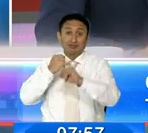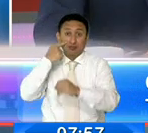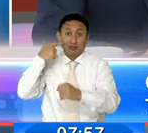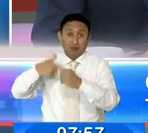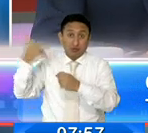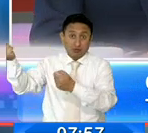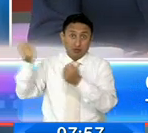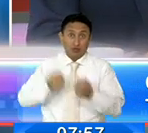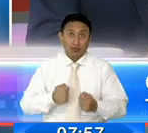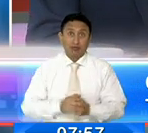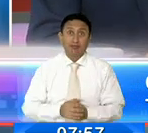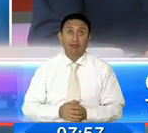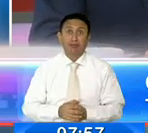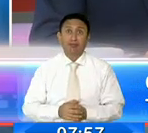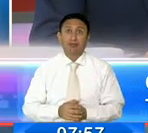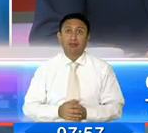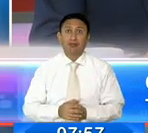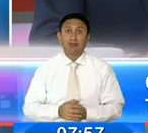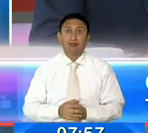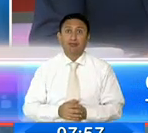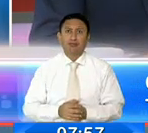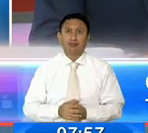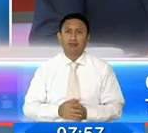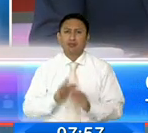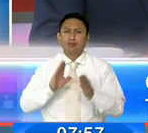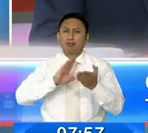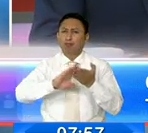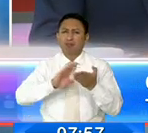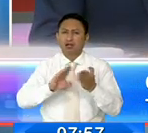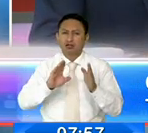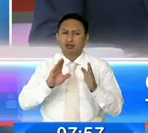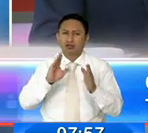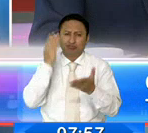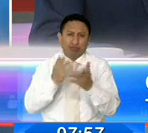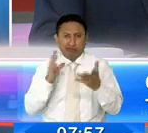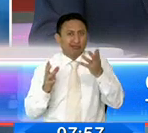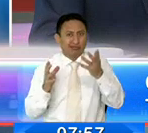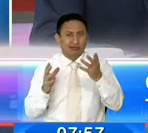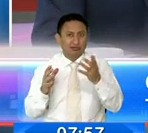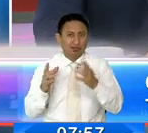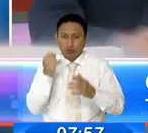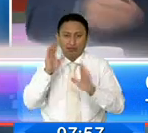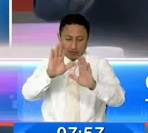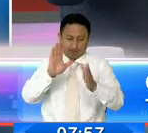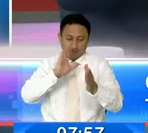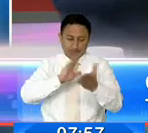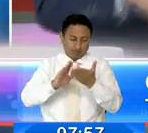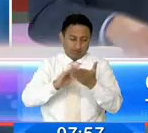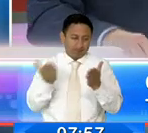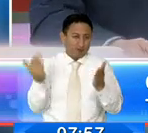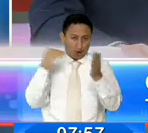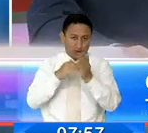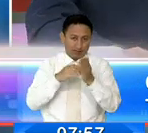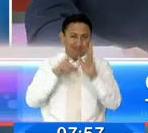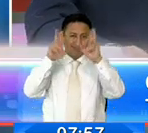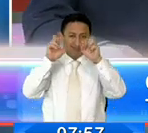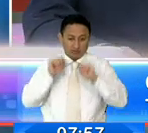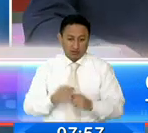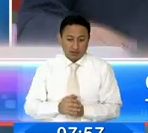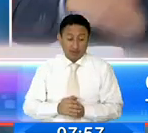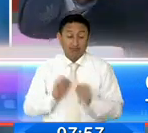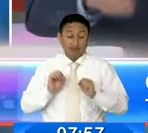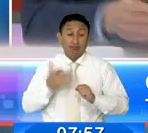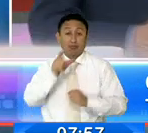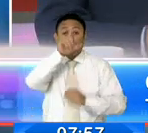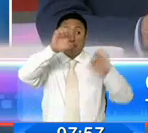Discúlpeme, estaba ahí, se interrumpió un poquito No se preocupe, ministro. Yo le decía que en el mismo tema, si ya tenemos